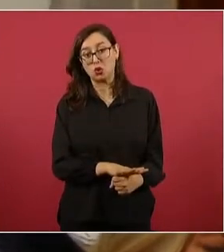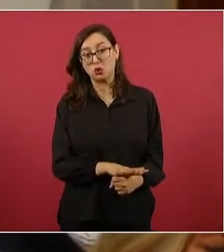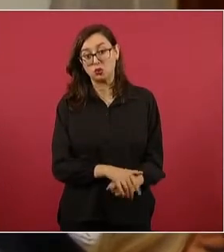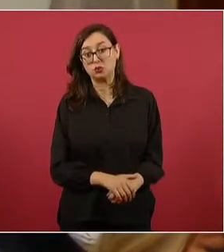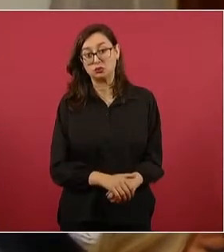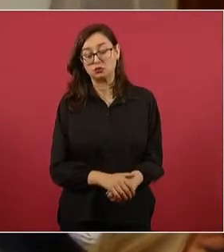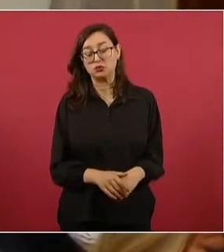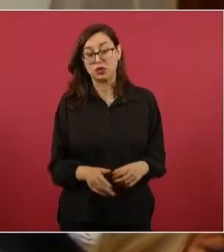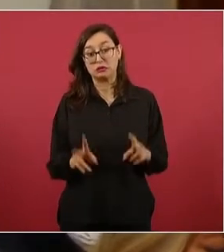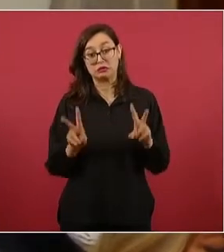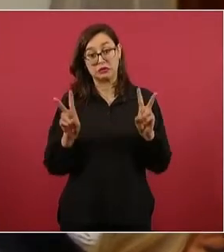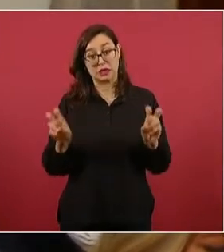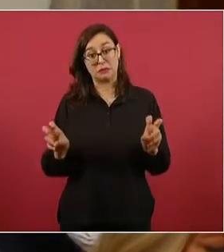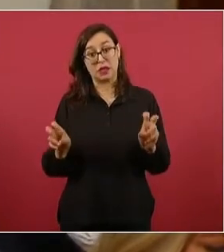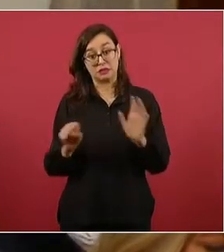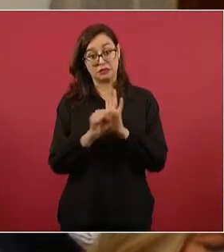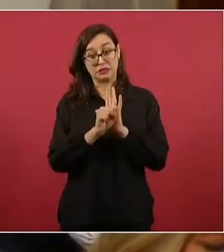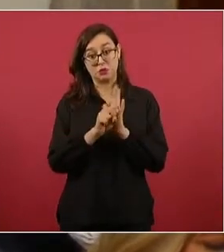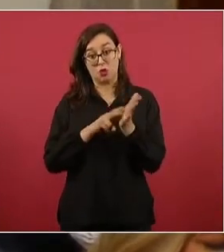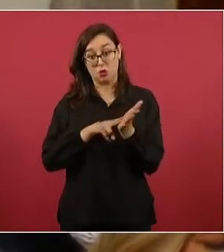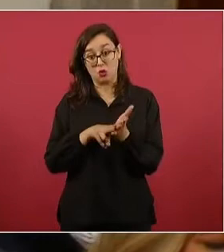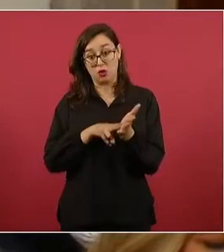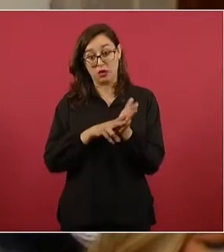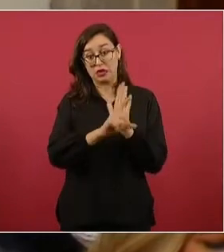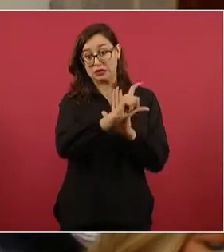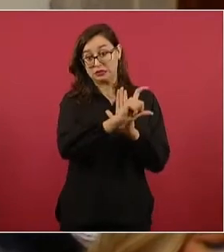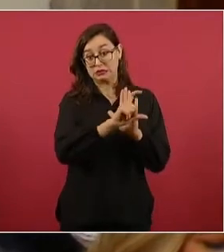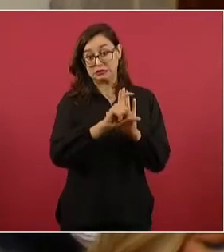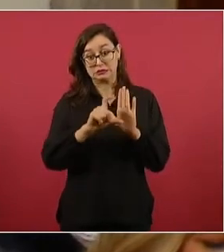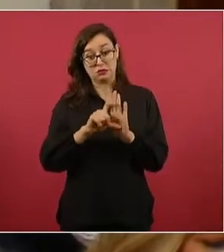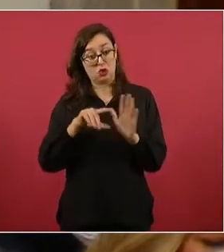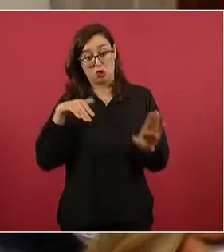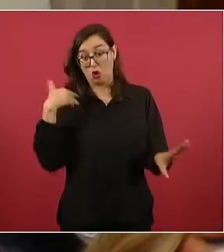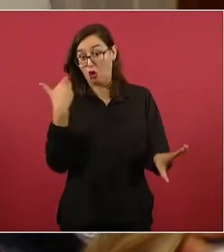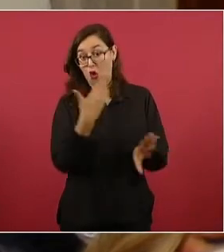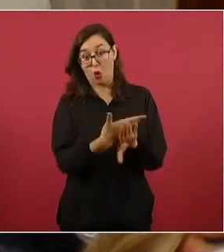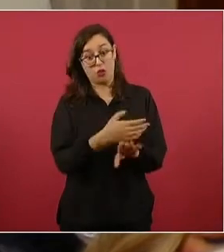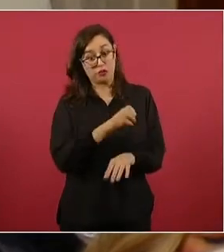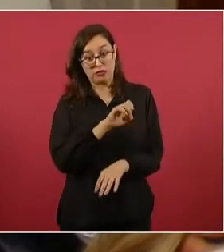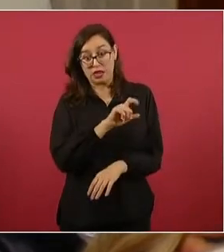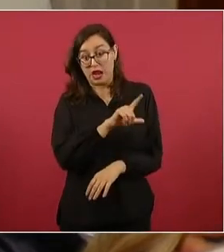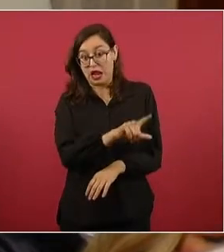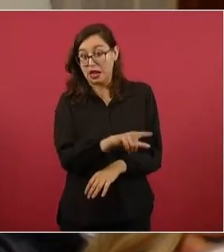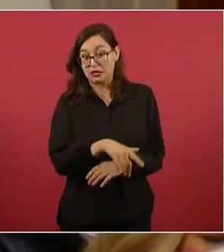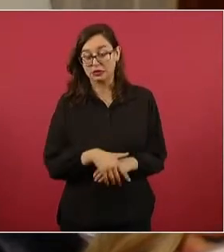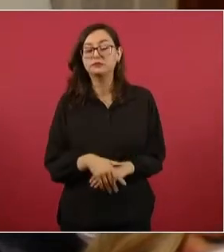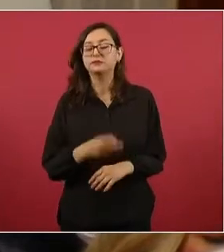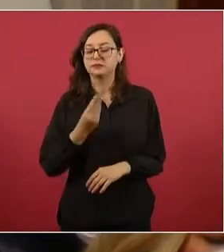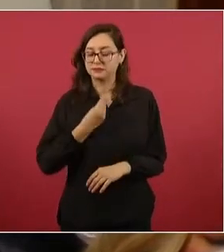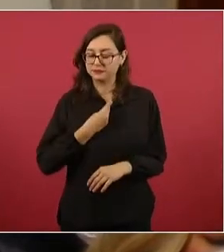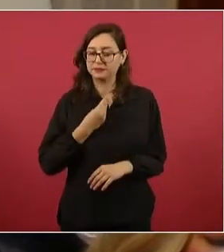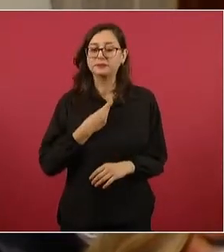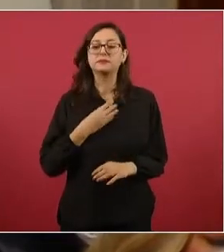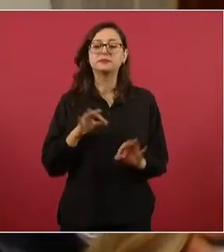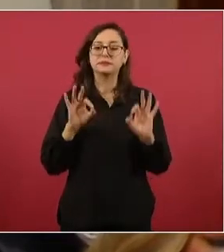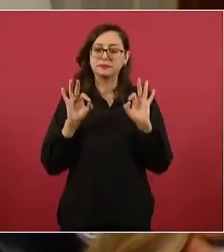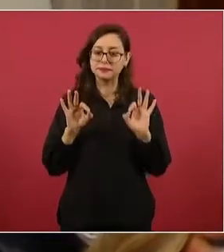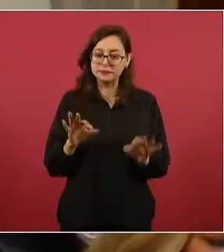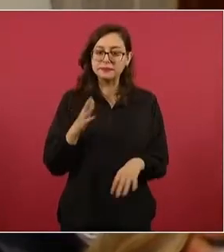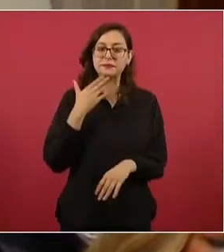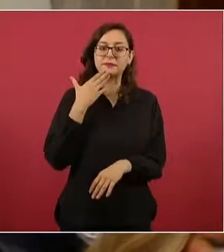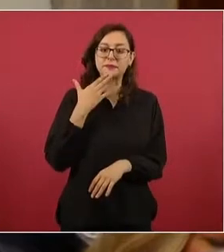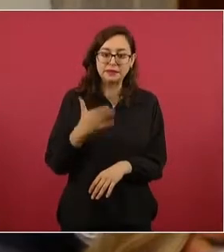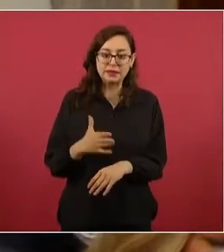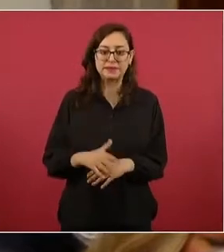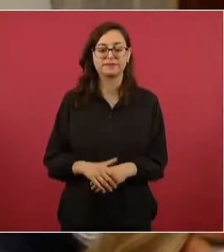etiquetado. En una segunda pregunta, señor presidente, ¿qué opinión le merece ahora